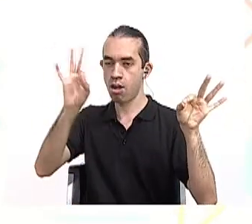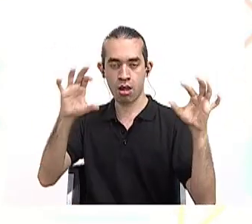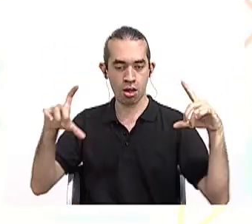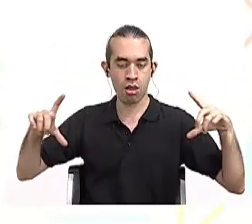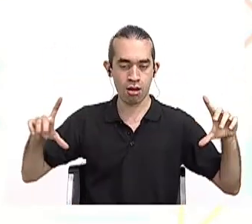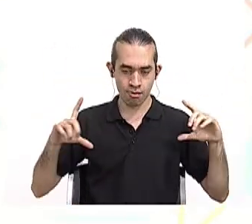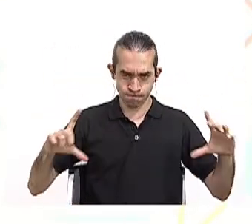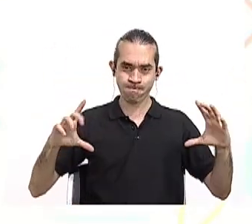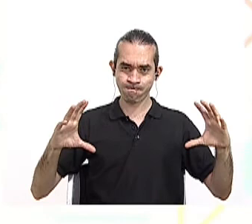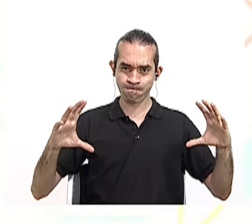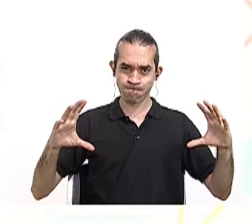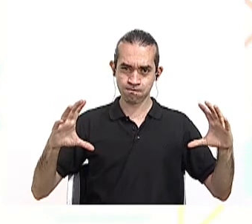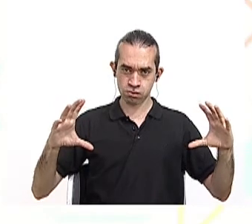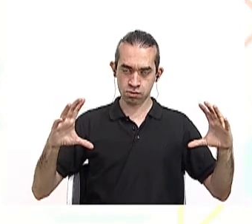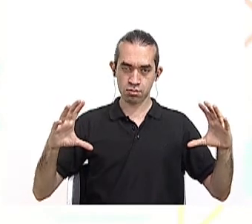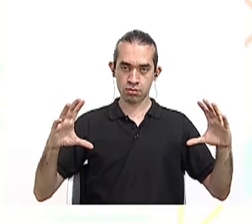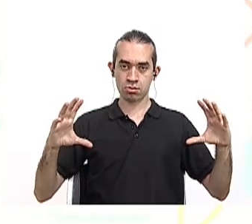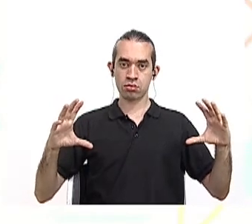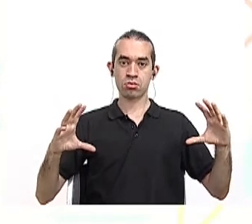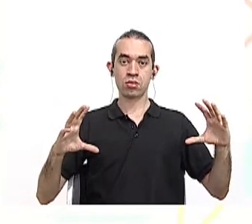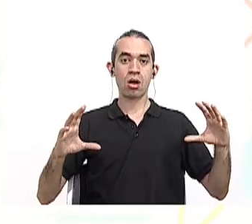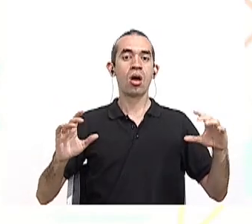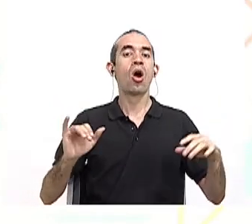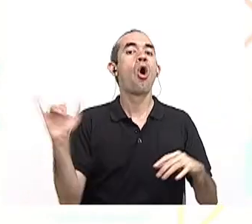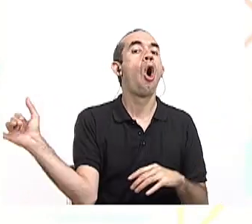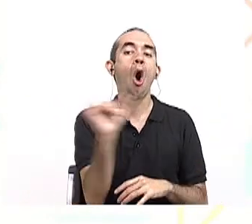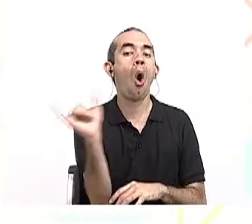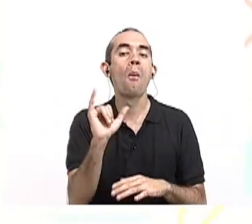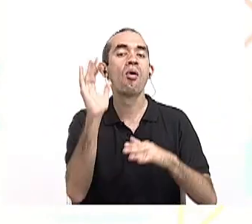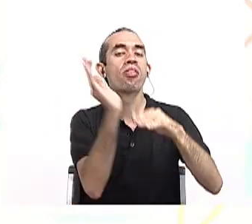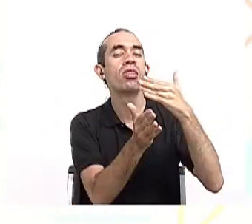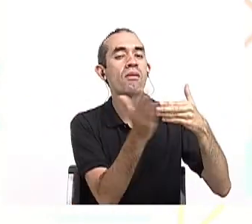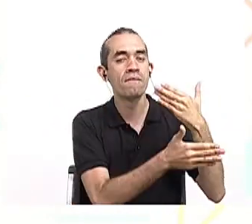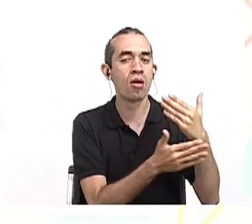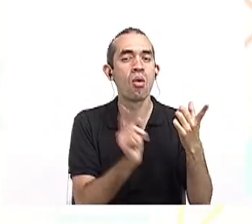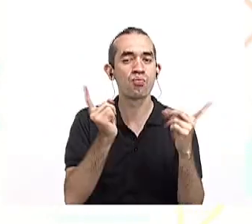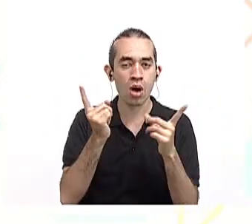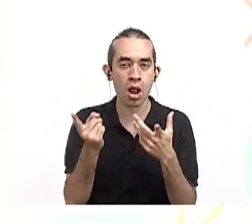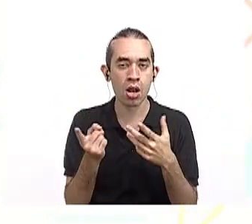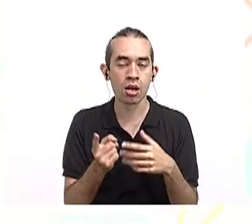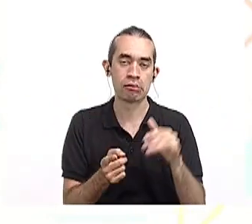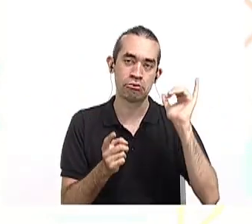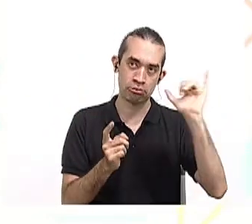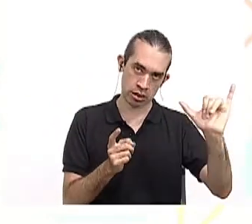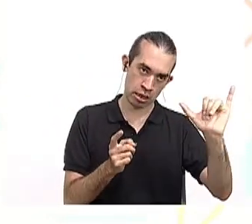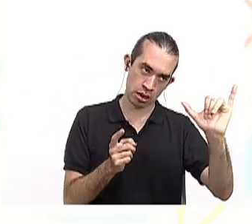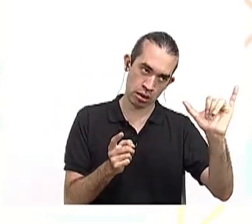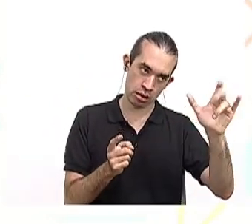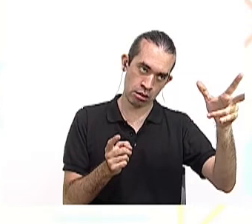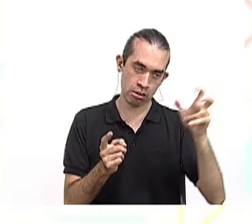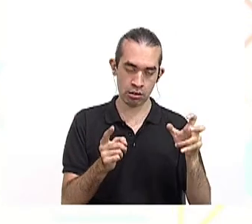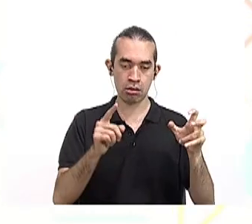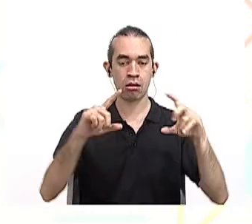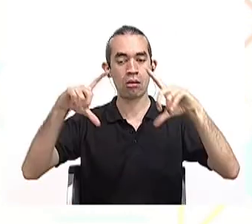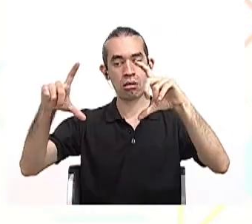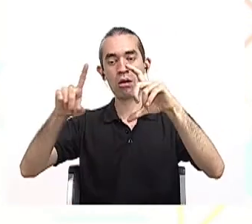denominadores. En este caso, el común denominador corresponde a y x menos